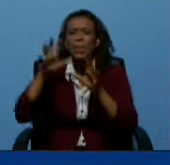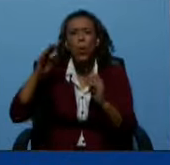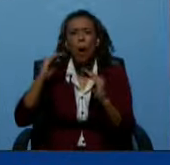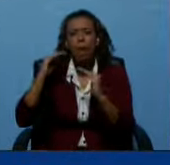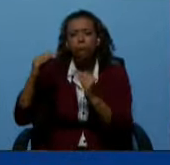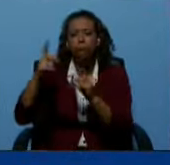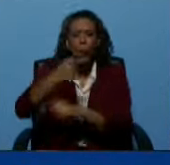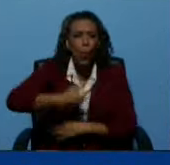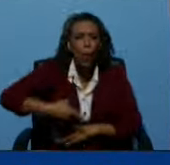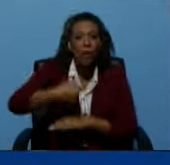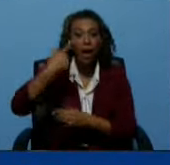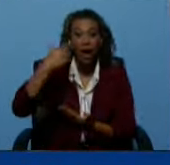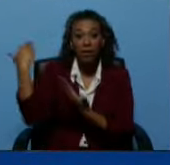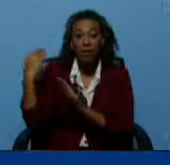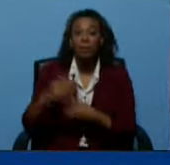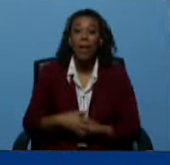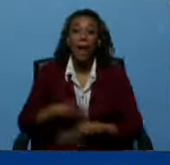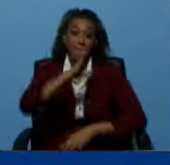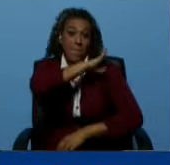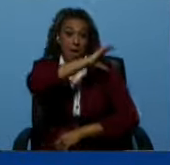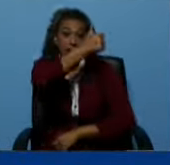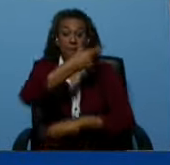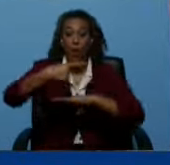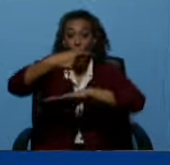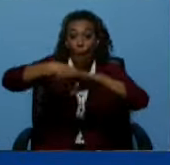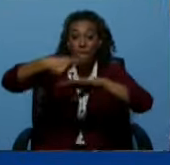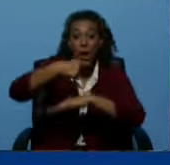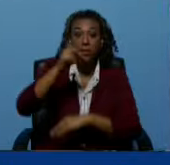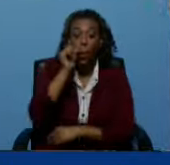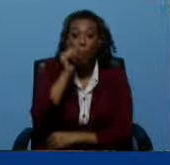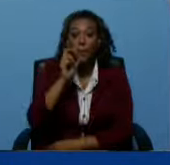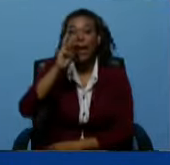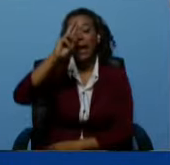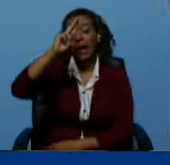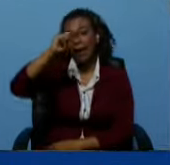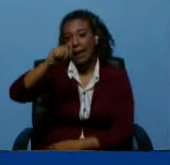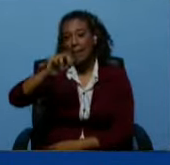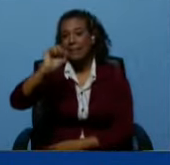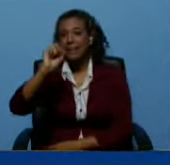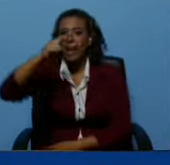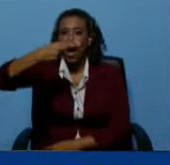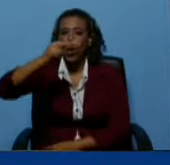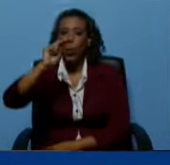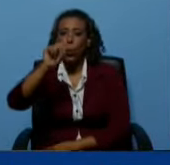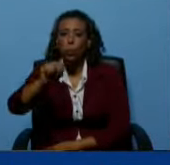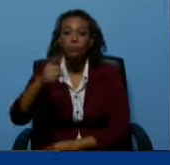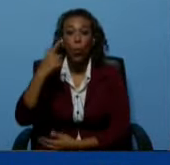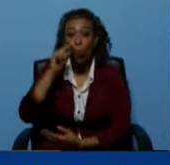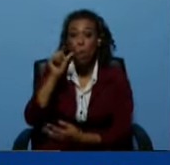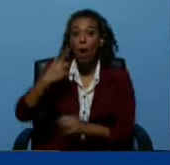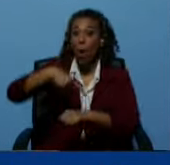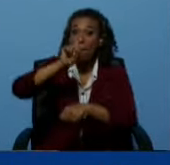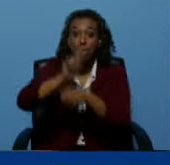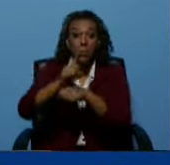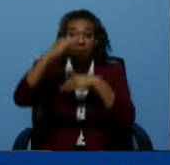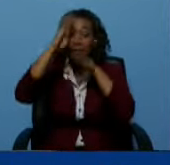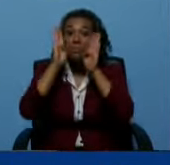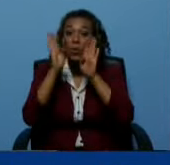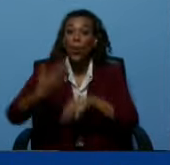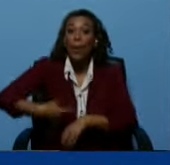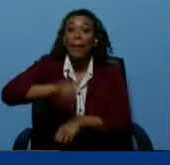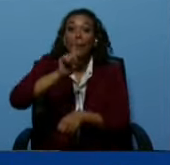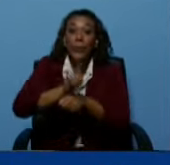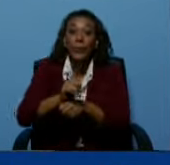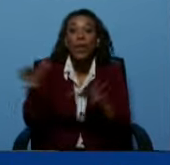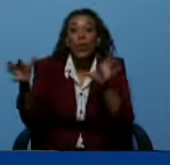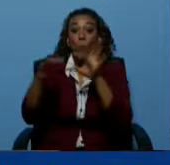de gobierno, mi comandante, y usted con las instrucciones que nos da diaria, la prioridad, los centros de salud, y estamos